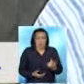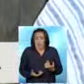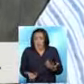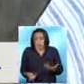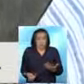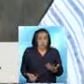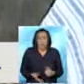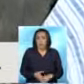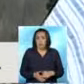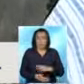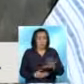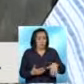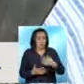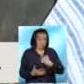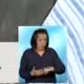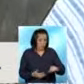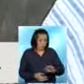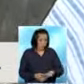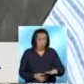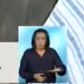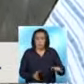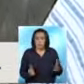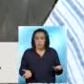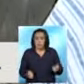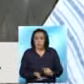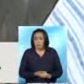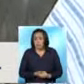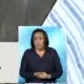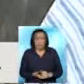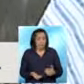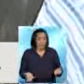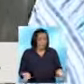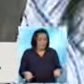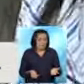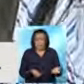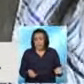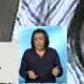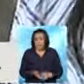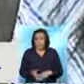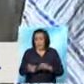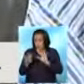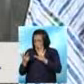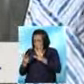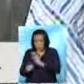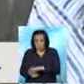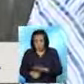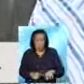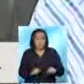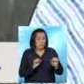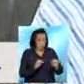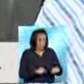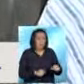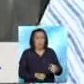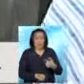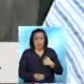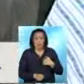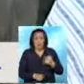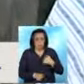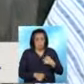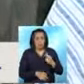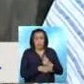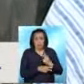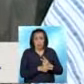porque todos los hijos menores están... Que son 8 niños, señora. Sí, 8. Yo crié